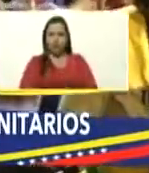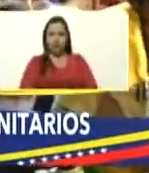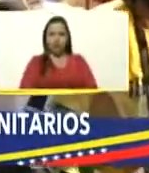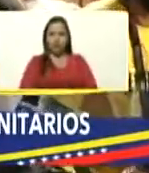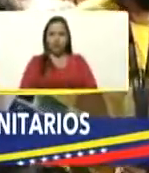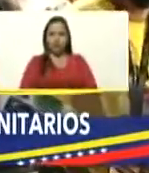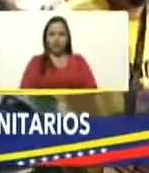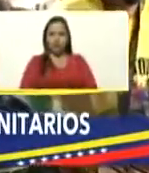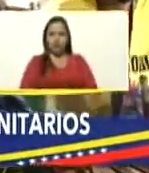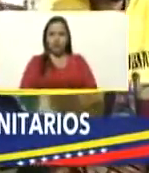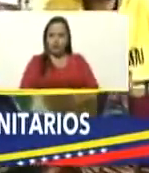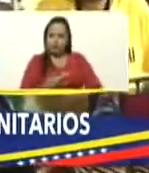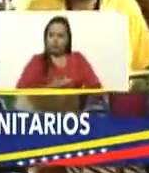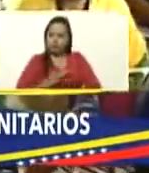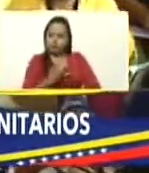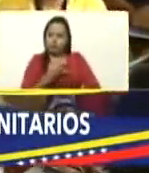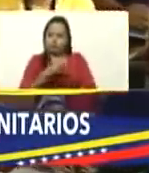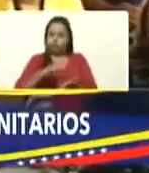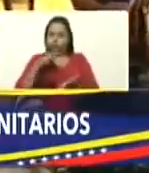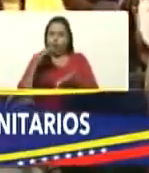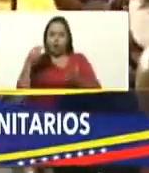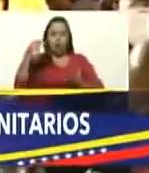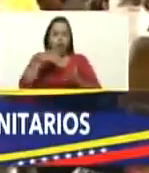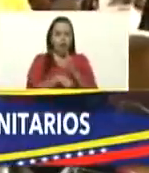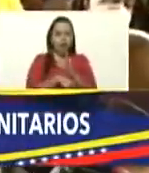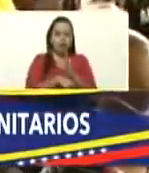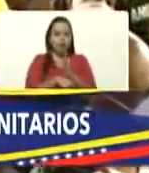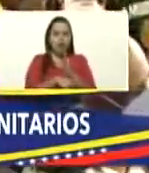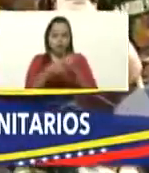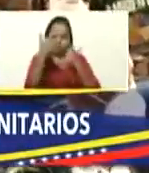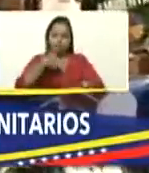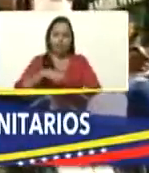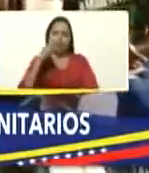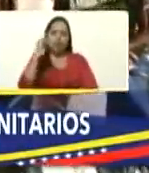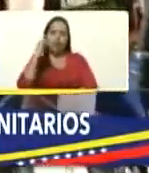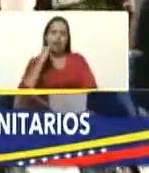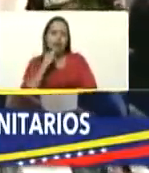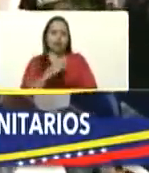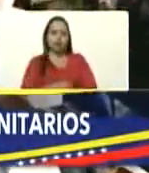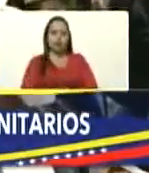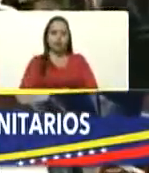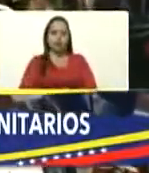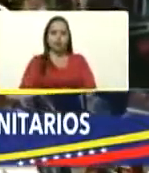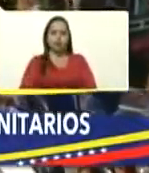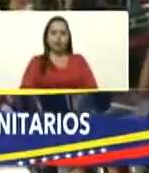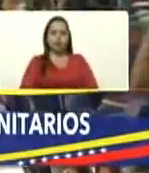a la espiritualidad profunda del ser bolivariano,